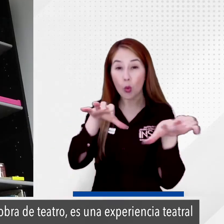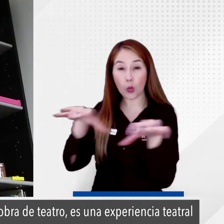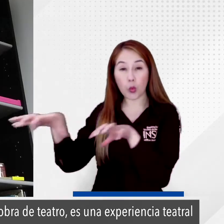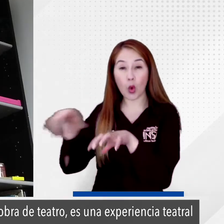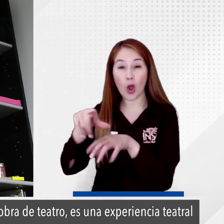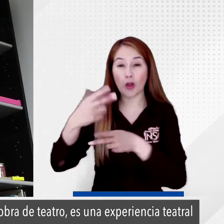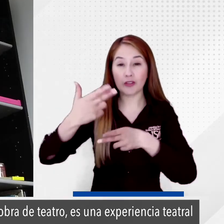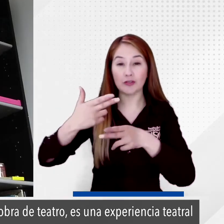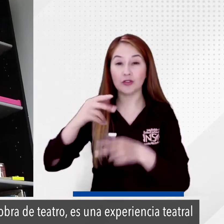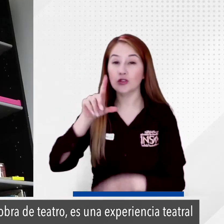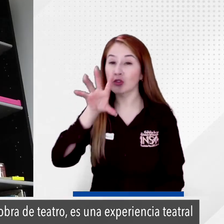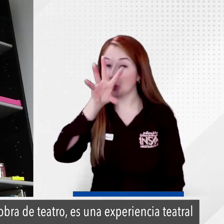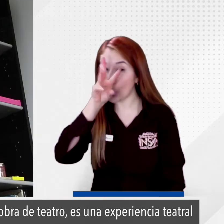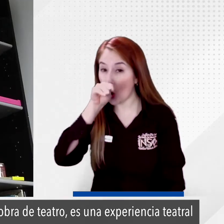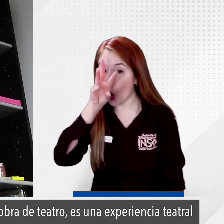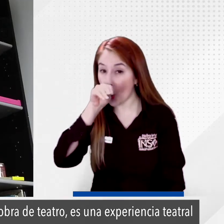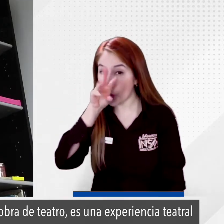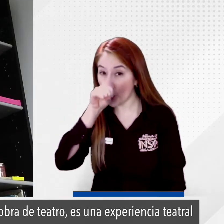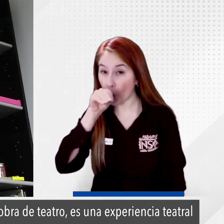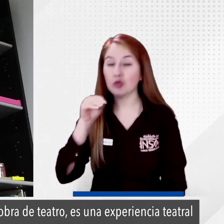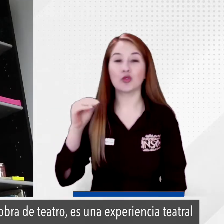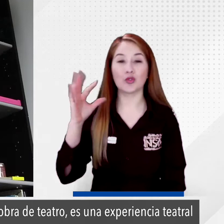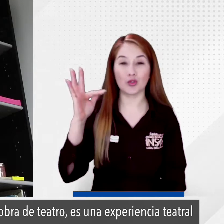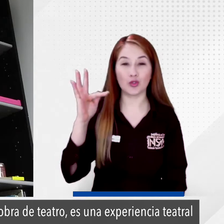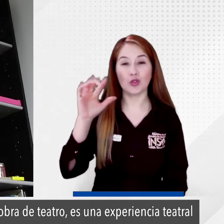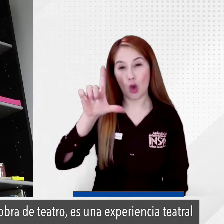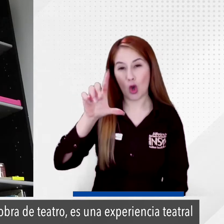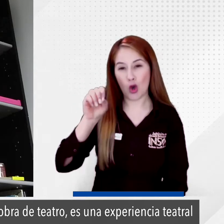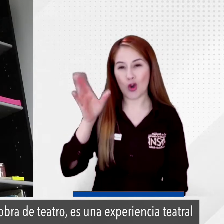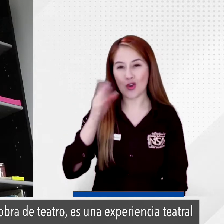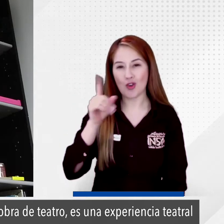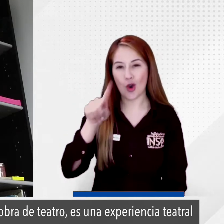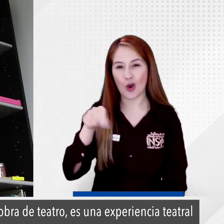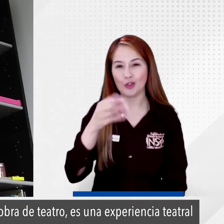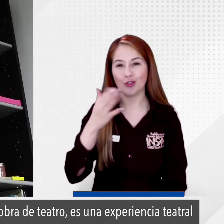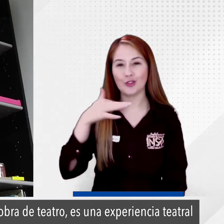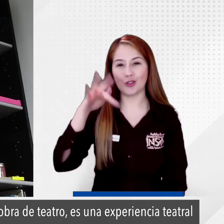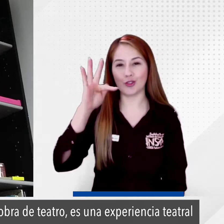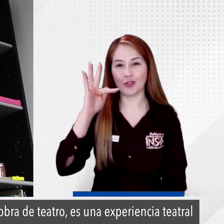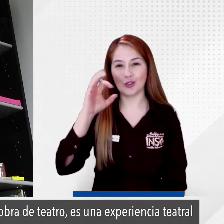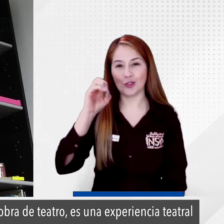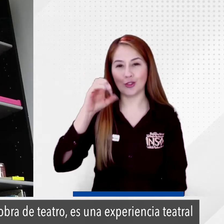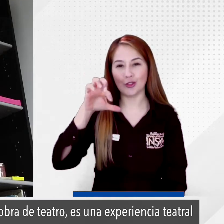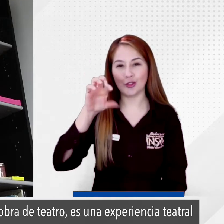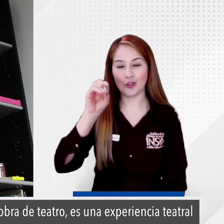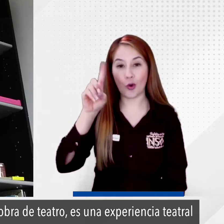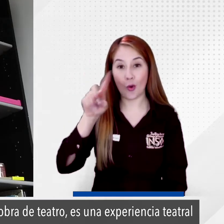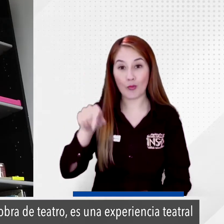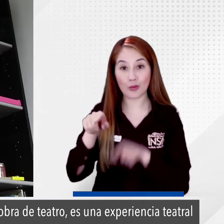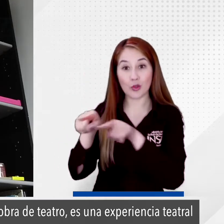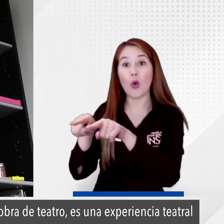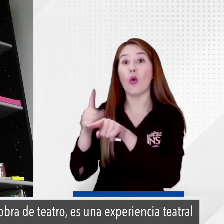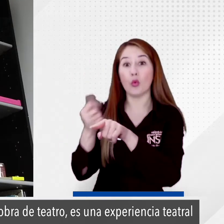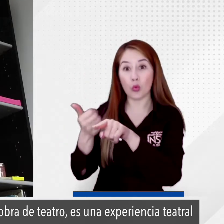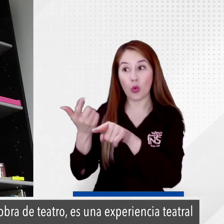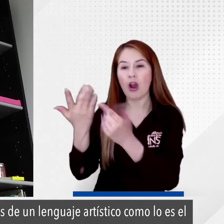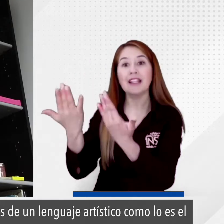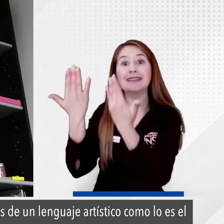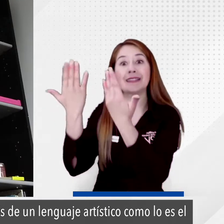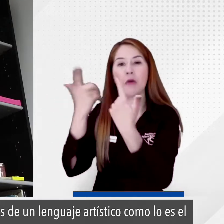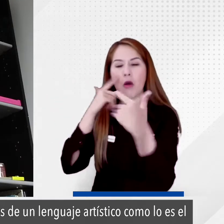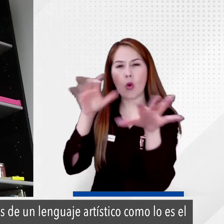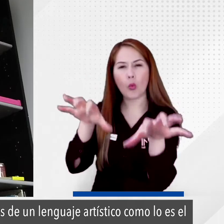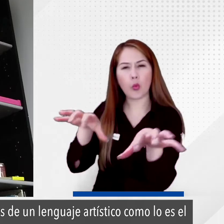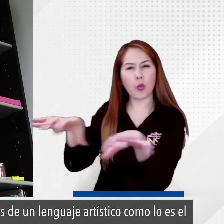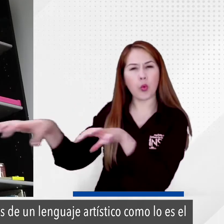hablamos más de la experiencia, ¿cierto? Más que de una obra de teatro, es una experiencia teatral que tiene como finalidad también,